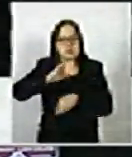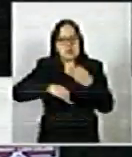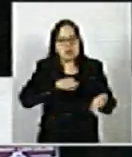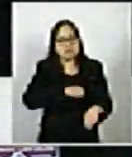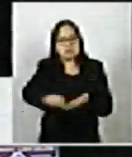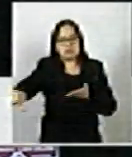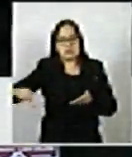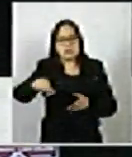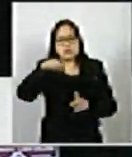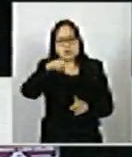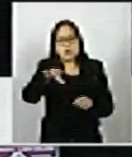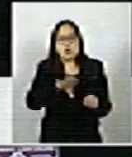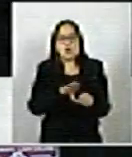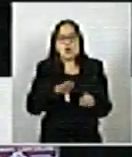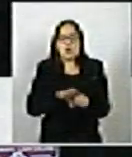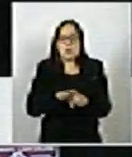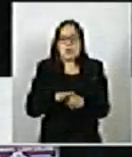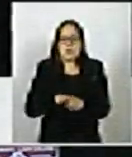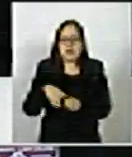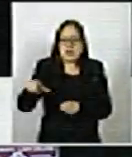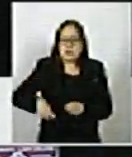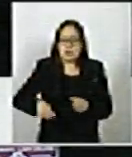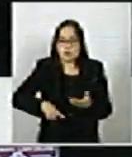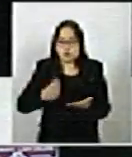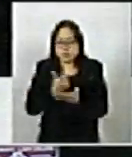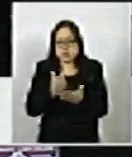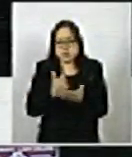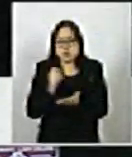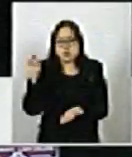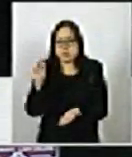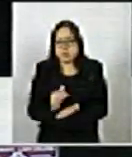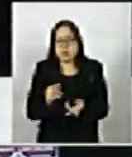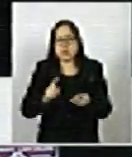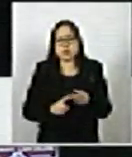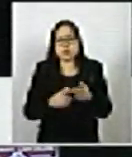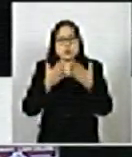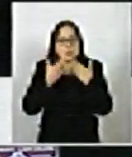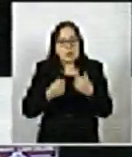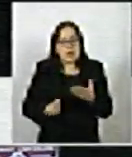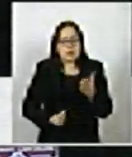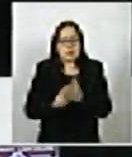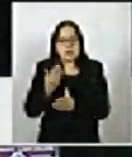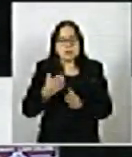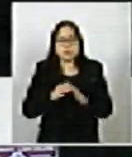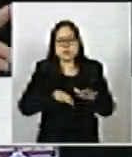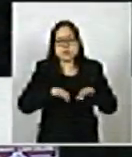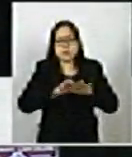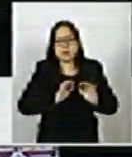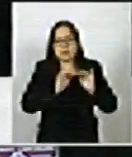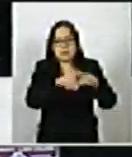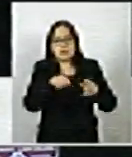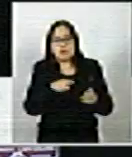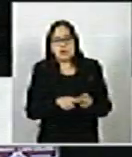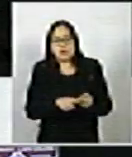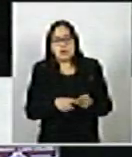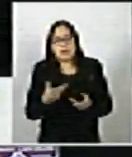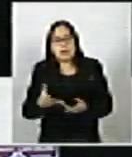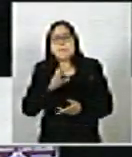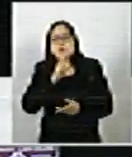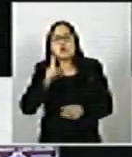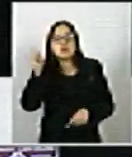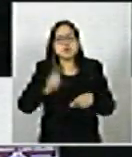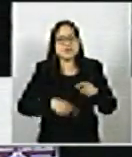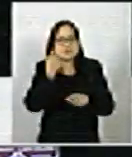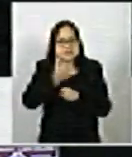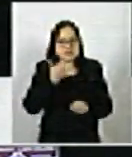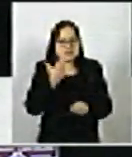la baja de crecimiento del gobierno la baja en inversión pública pues estos procesos quitarse de estado de hacienda